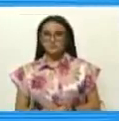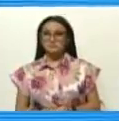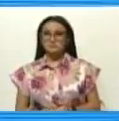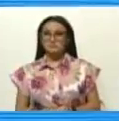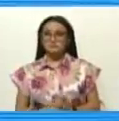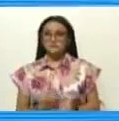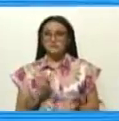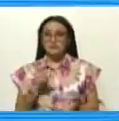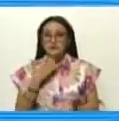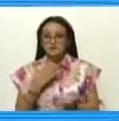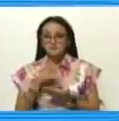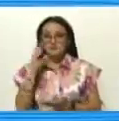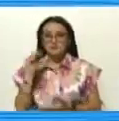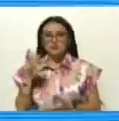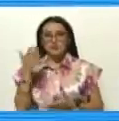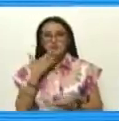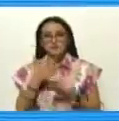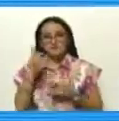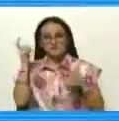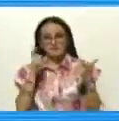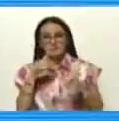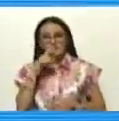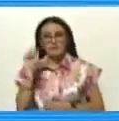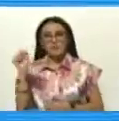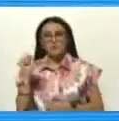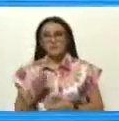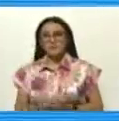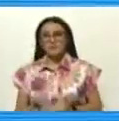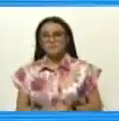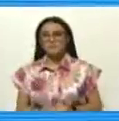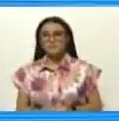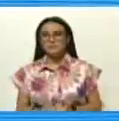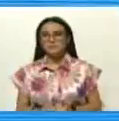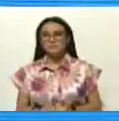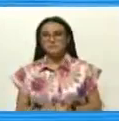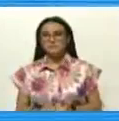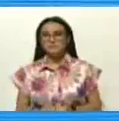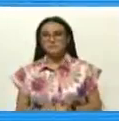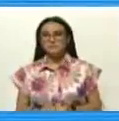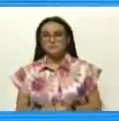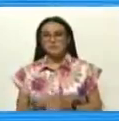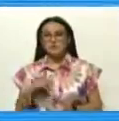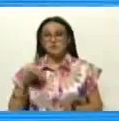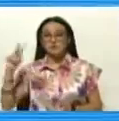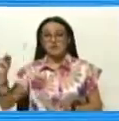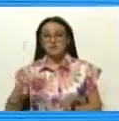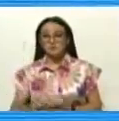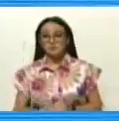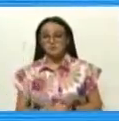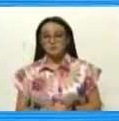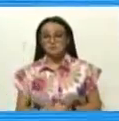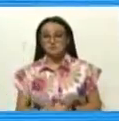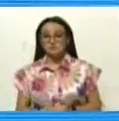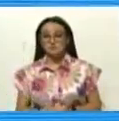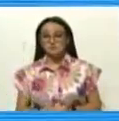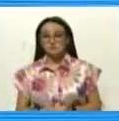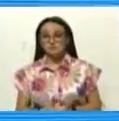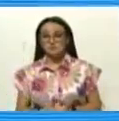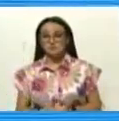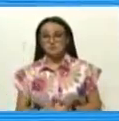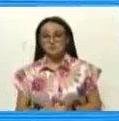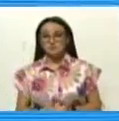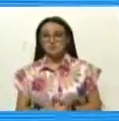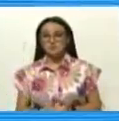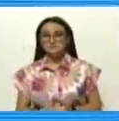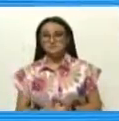gracias a Dios y a Chávez y a Nicolás Maduro que nos fuimos de la OEA. Nos retiramos de la OEA. Un